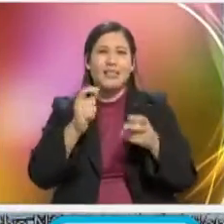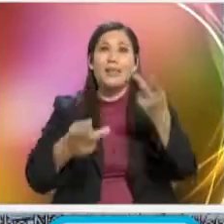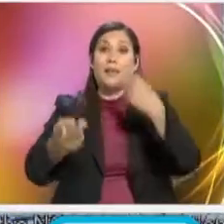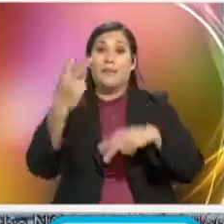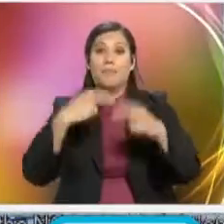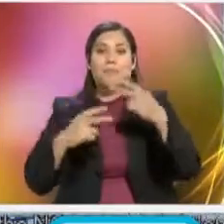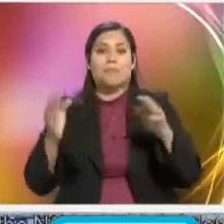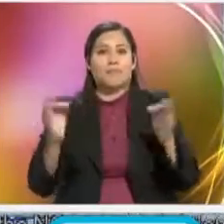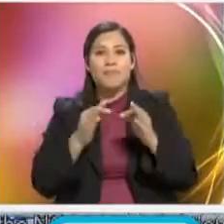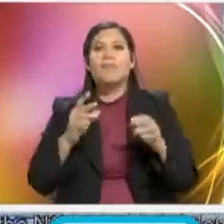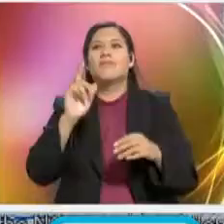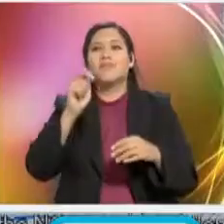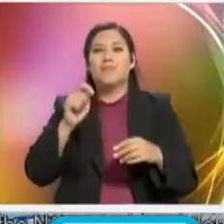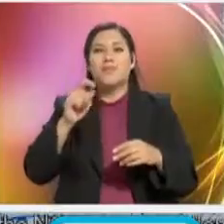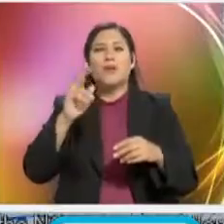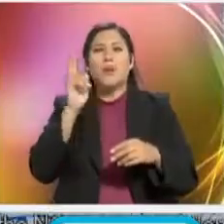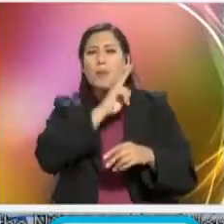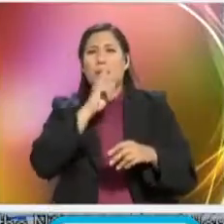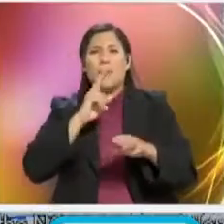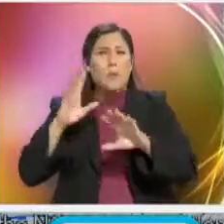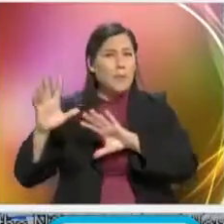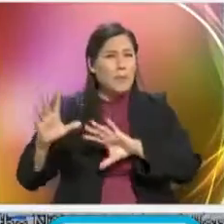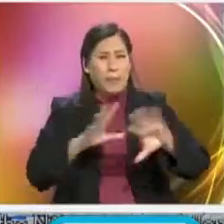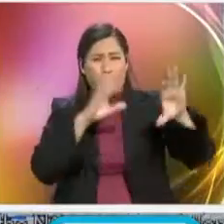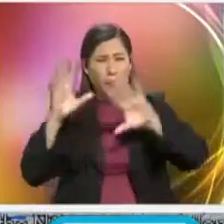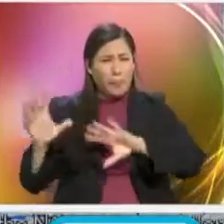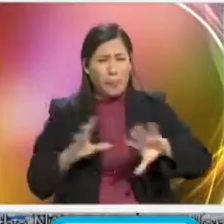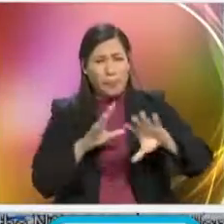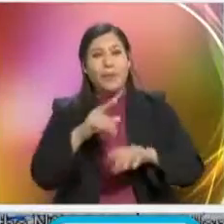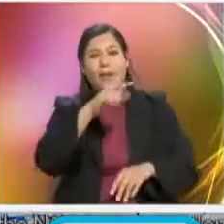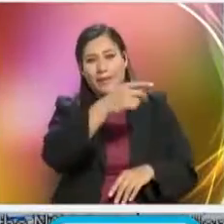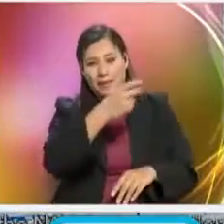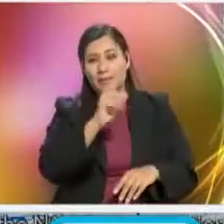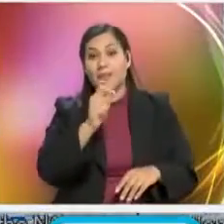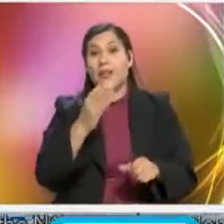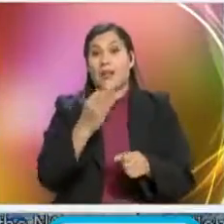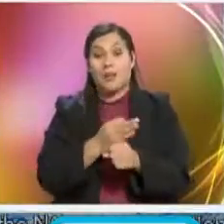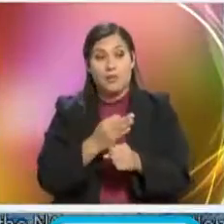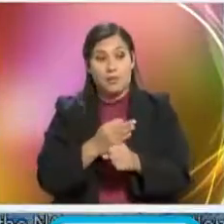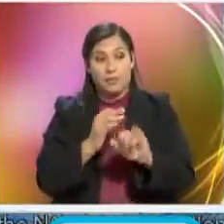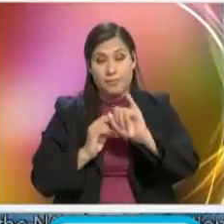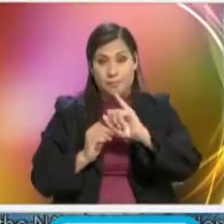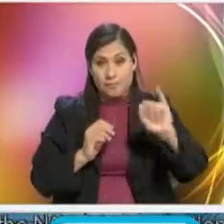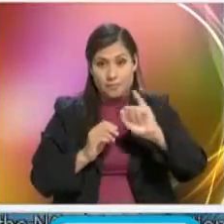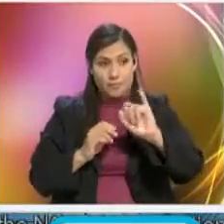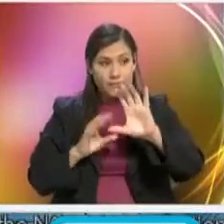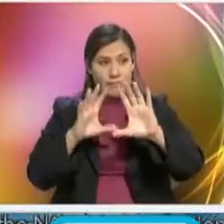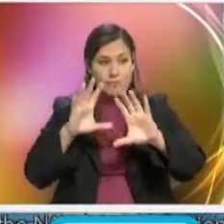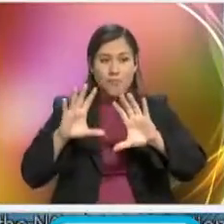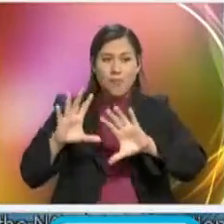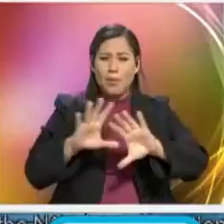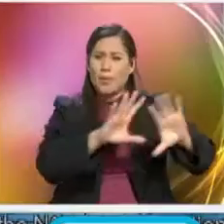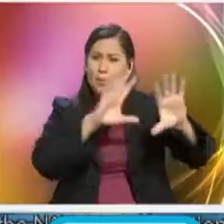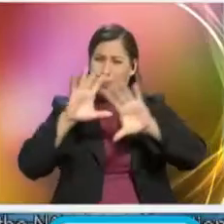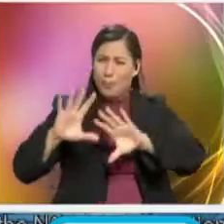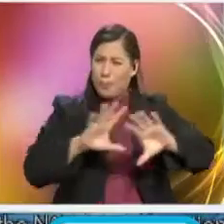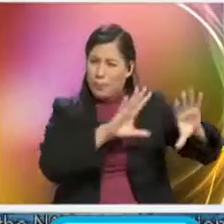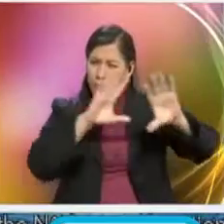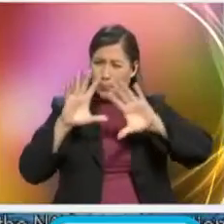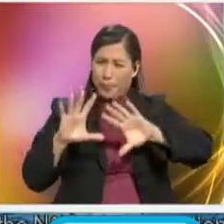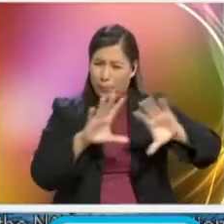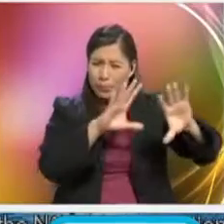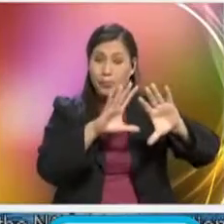y el La frente... tormenta tropical. La tormenta tropical, Claro, exactamente. es todo esto, ¿no? Fíjate, hay una tormenta a la izquierda de tu pantalla, ¿no? O sea, que justo